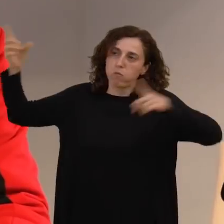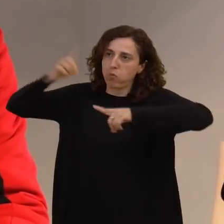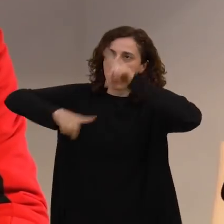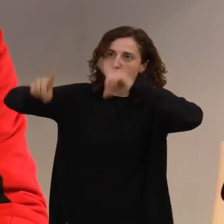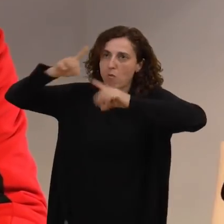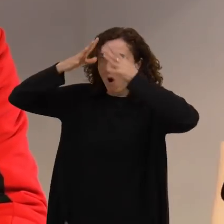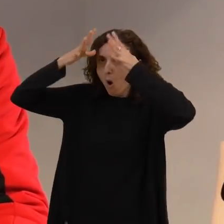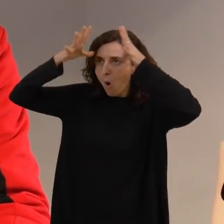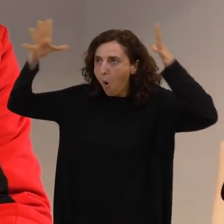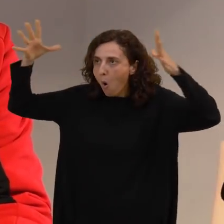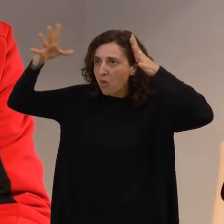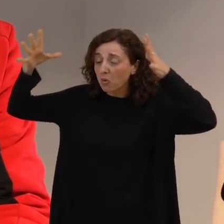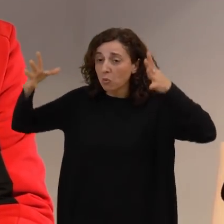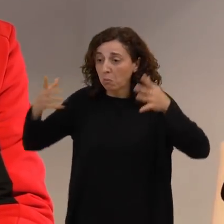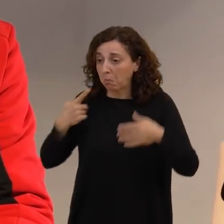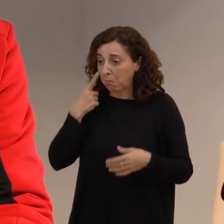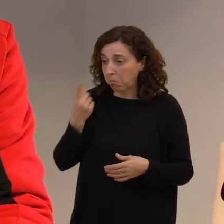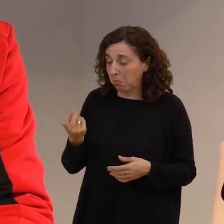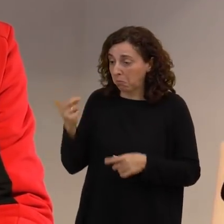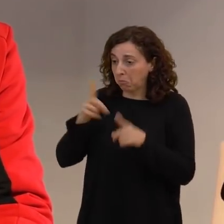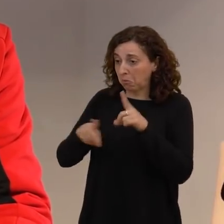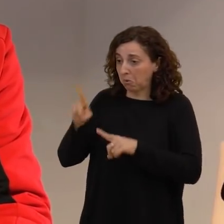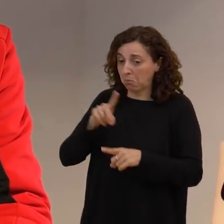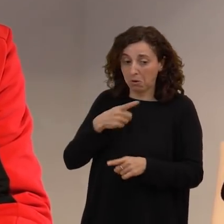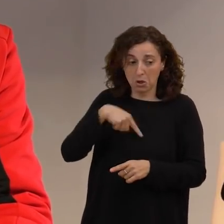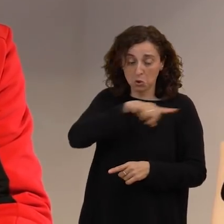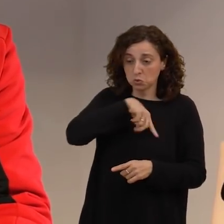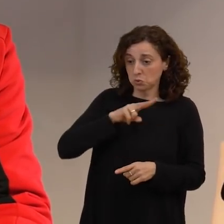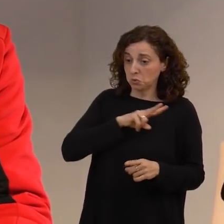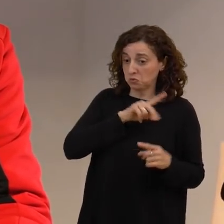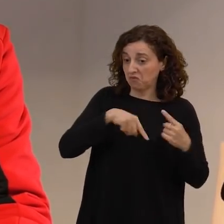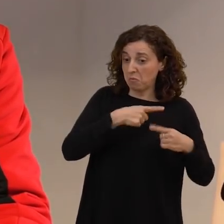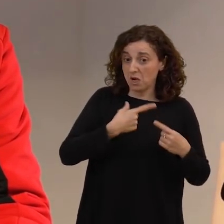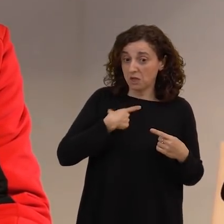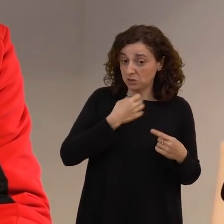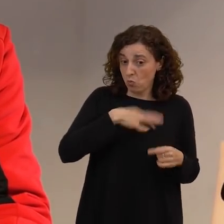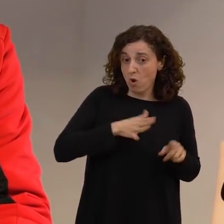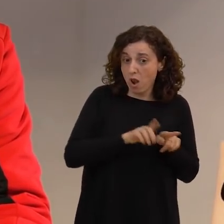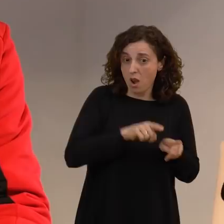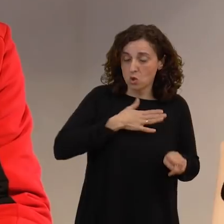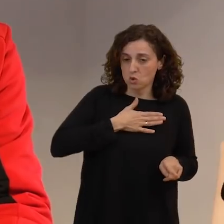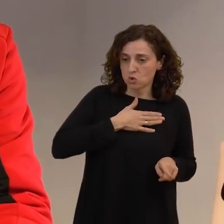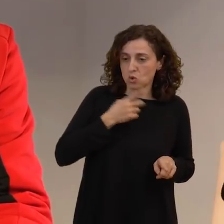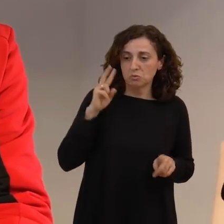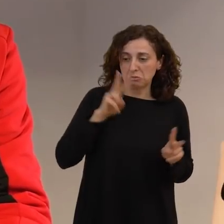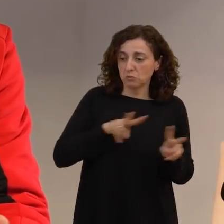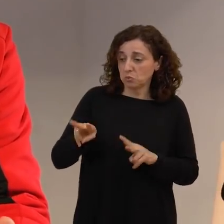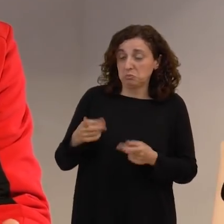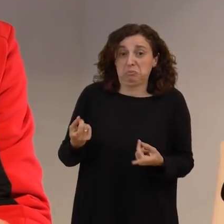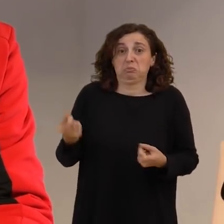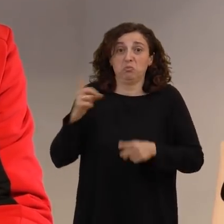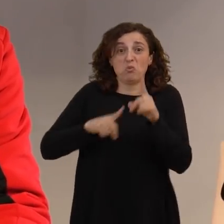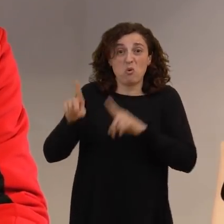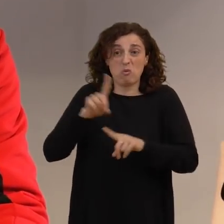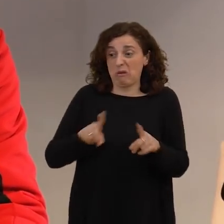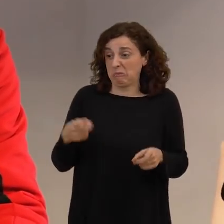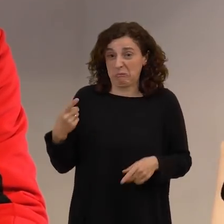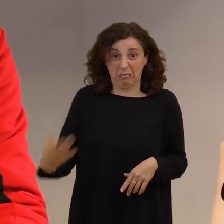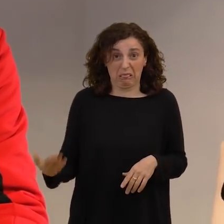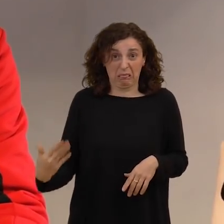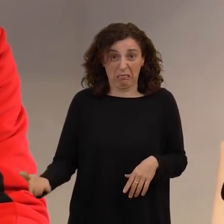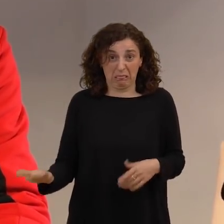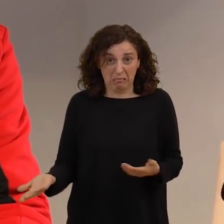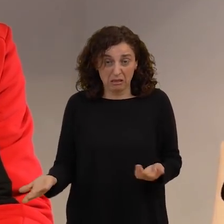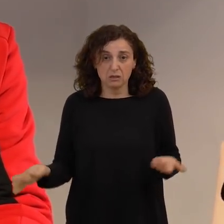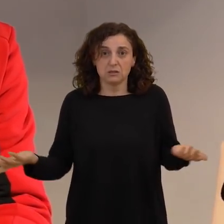cuando tienen un problema para nosotros, para las familias como nosotros, yo creo que eso no es un problema. O sea,